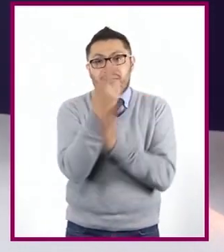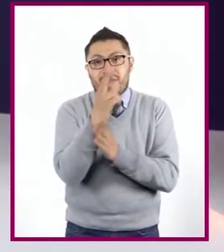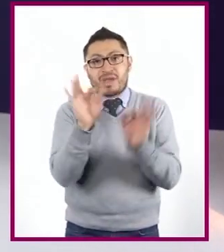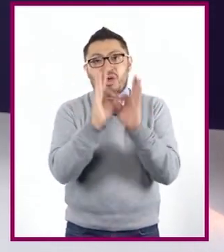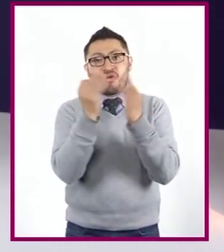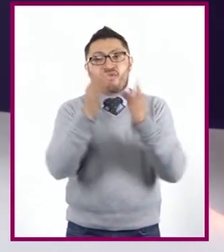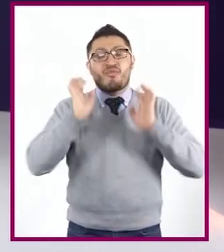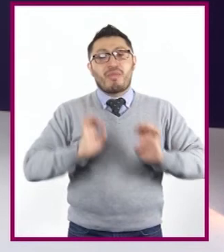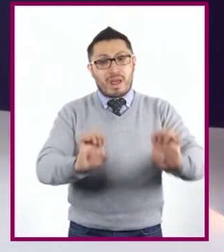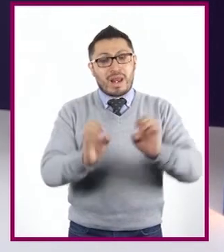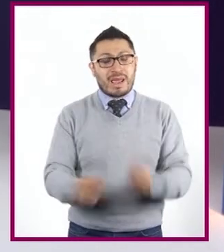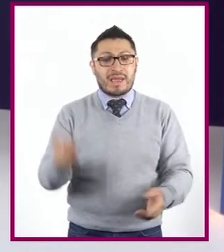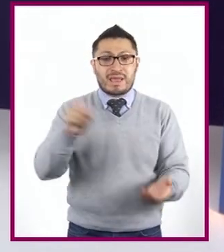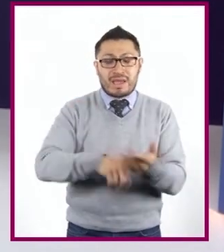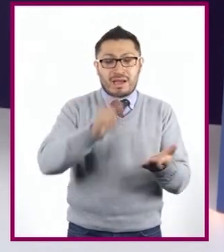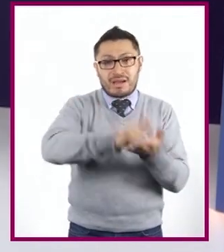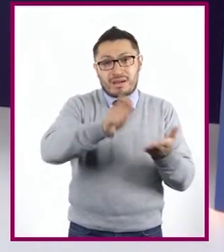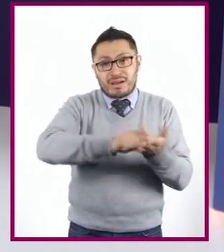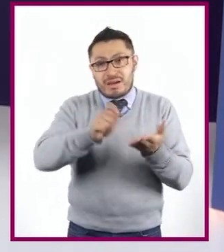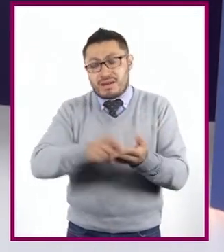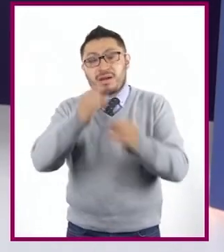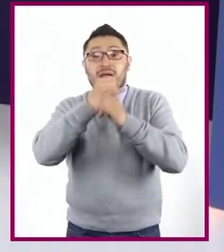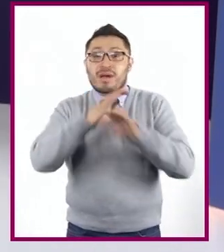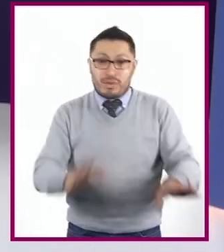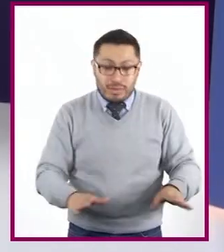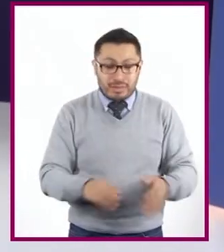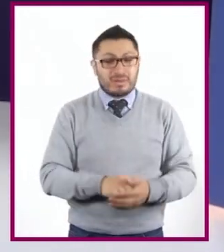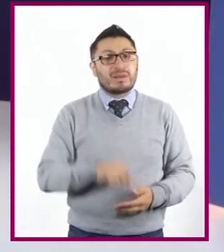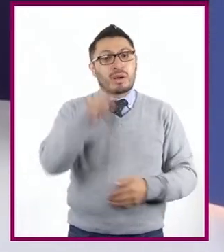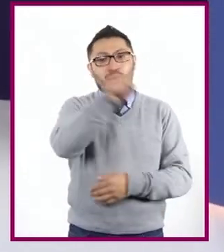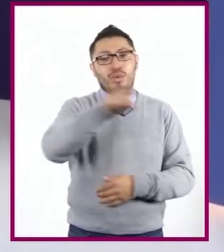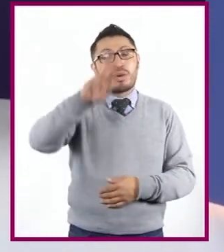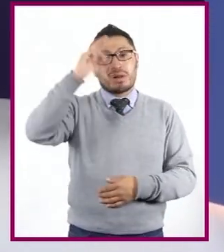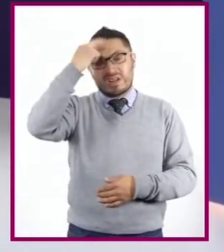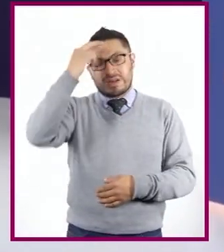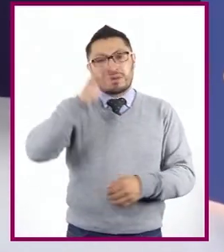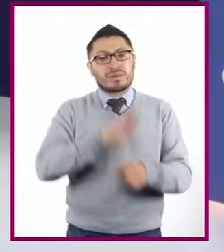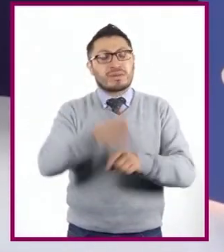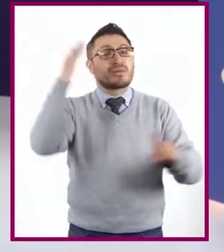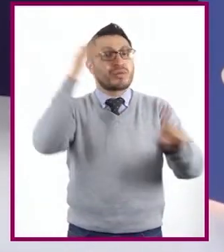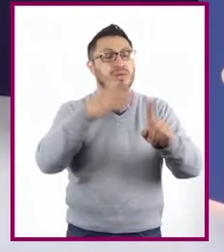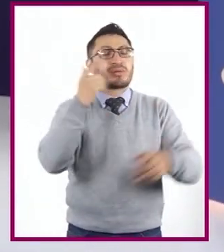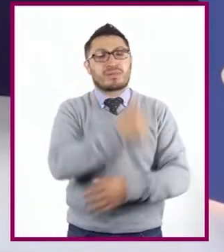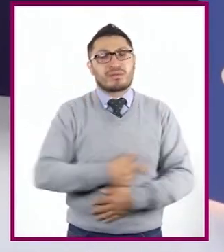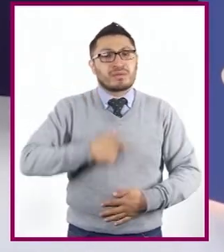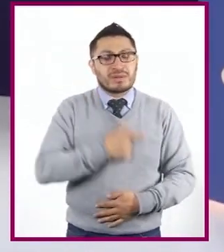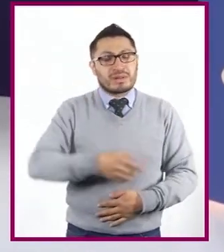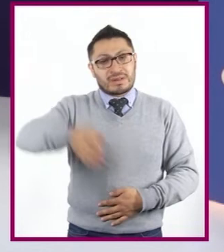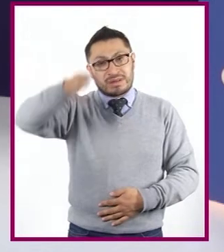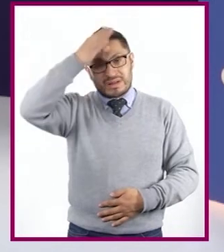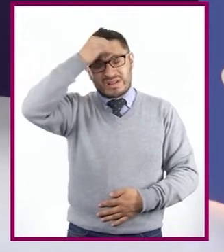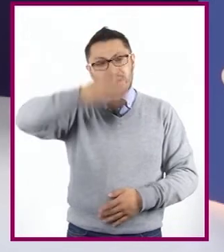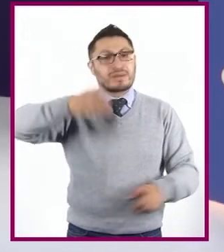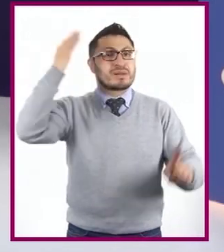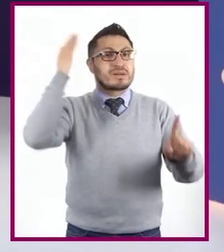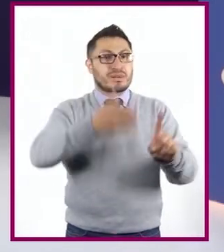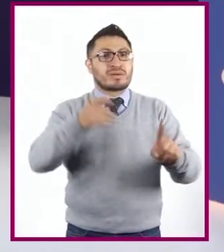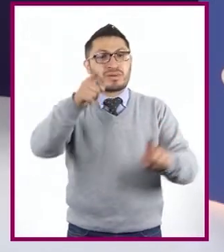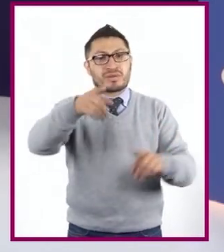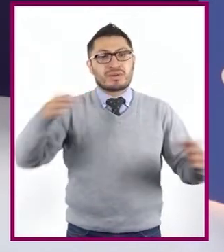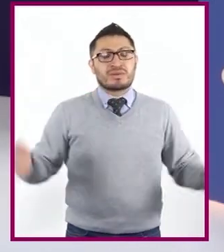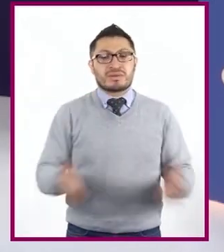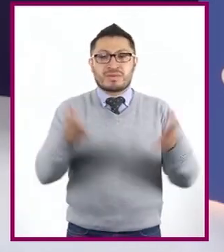de formalidad en las notas informativas. Recuerden, la intención es disfrutar del aprendizaje con la finalidad de